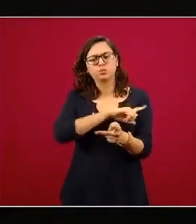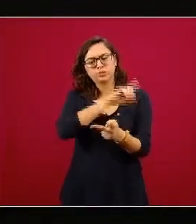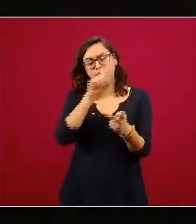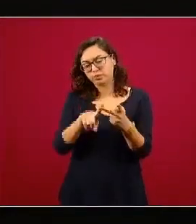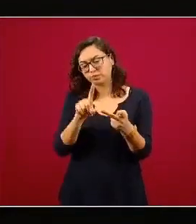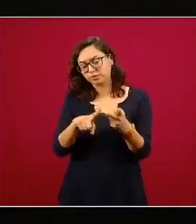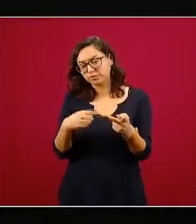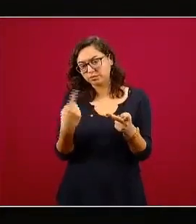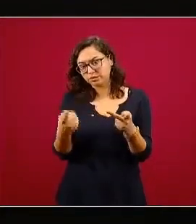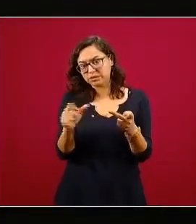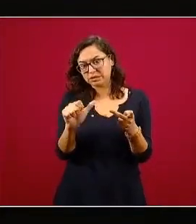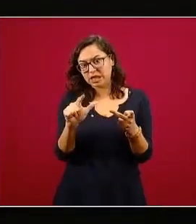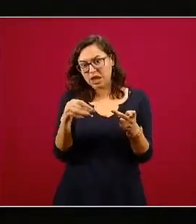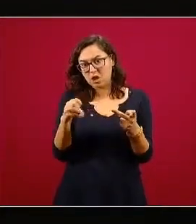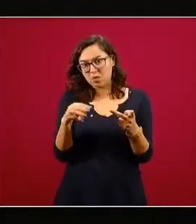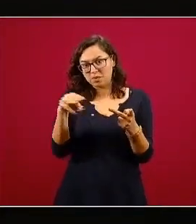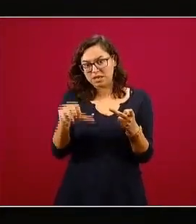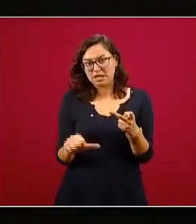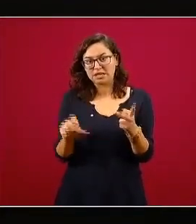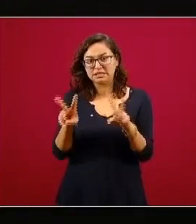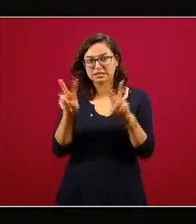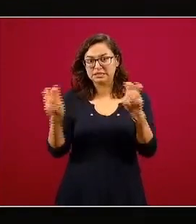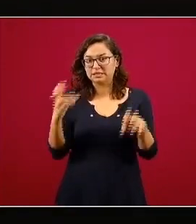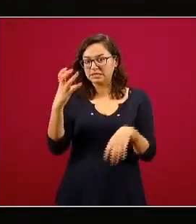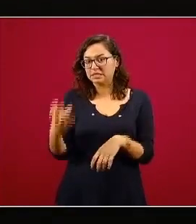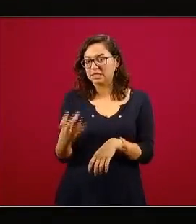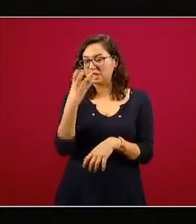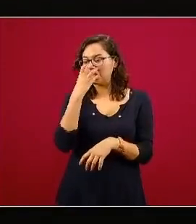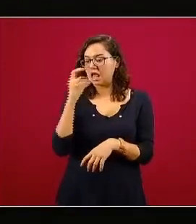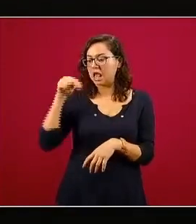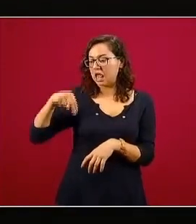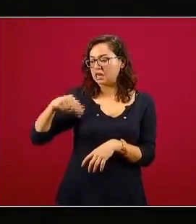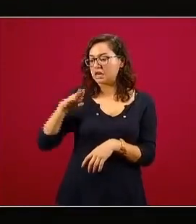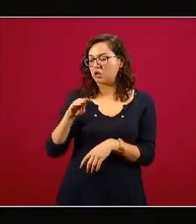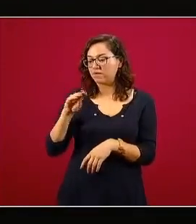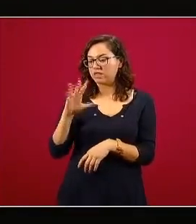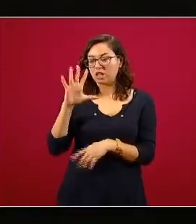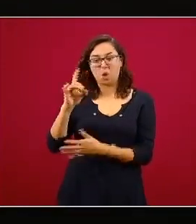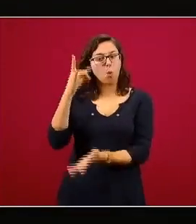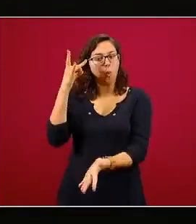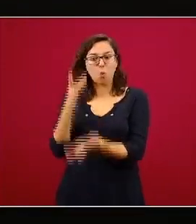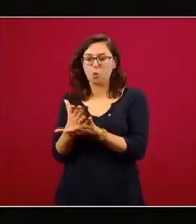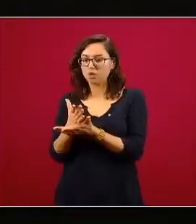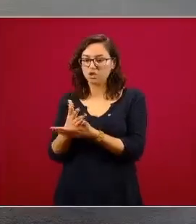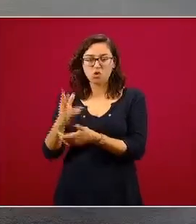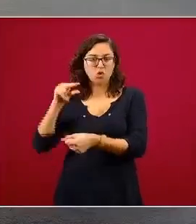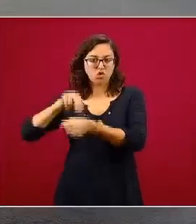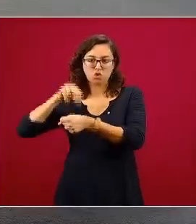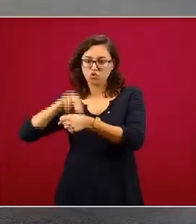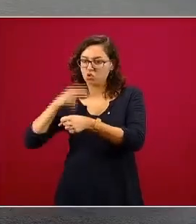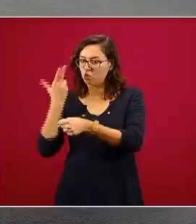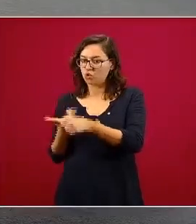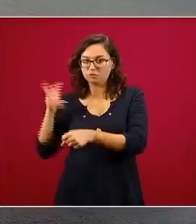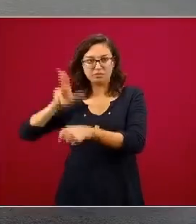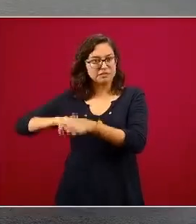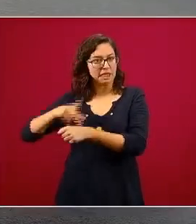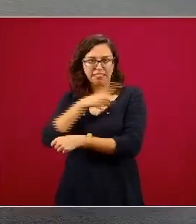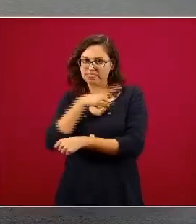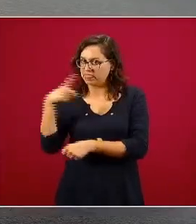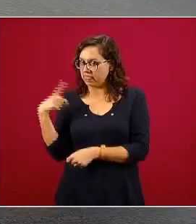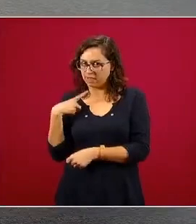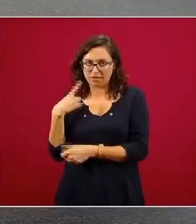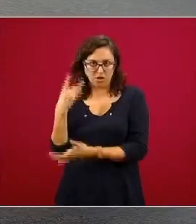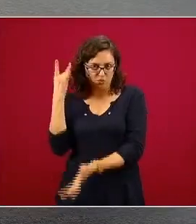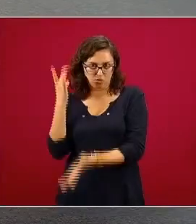Lomía, respecto a las mascarillas N95, sabemos que su uso es exclusivo del personal médico. Sin embargo, es común ver